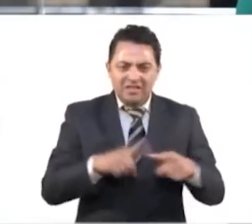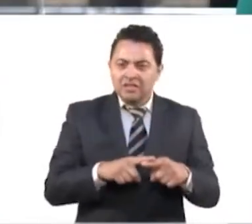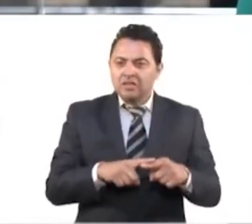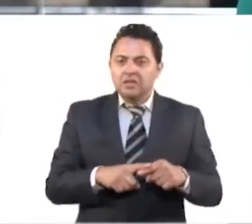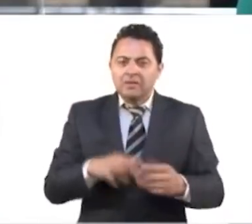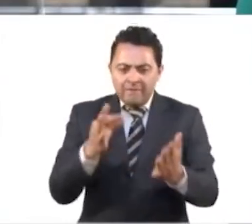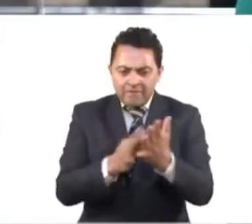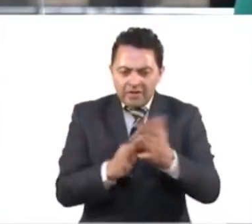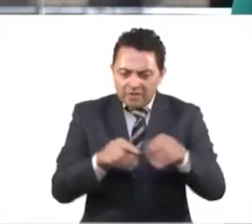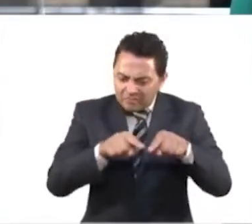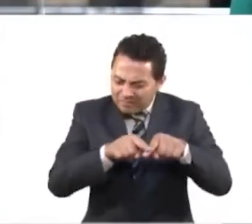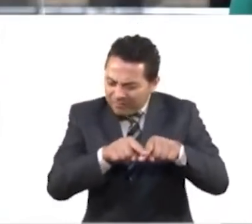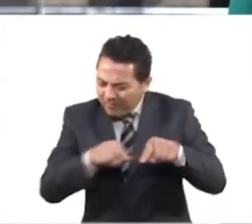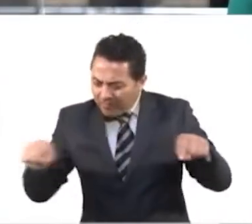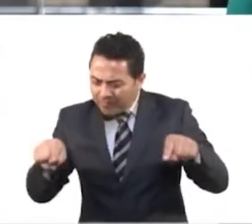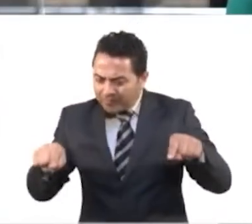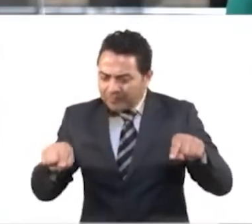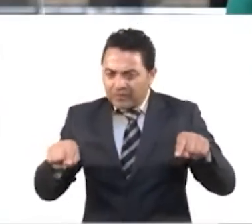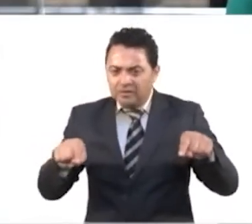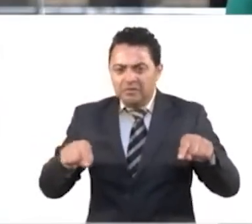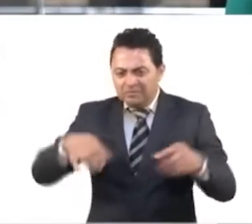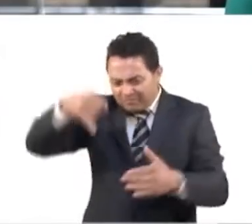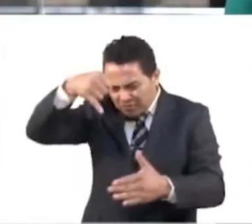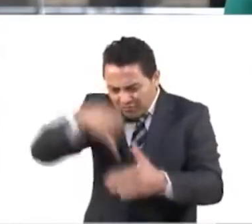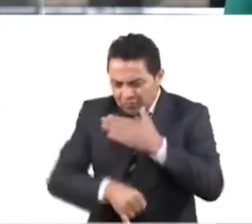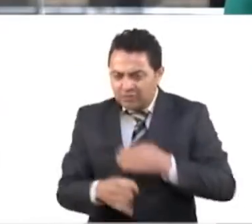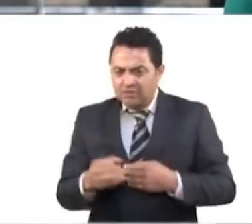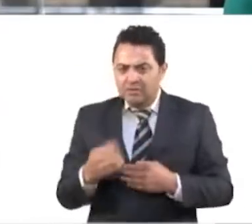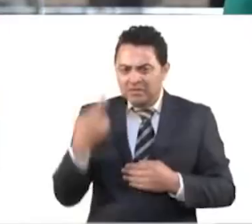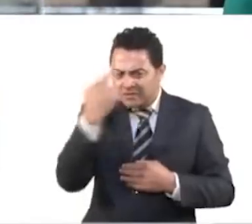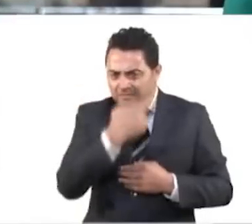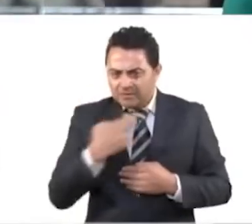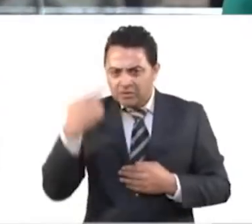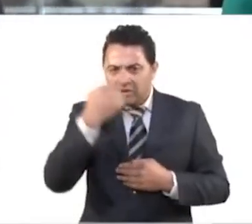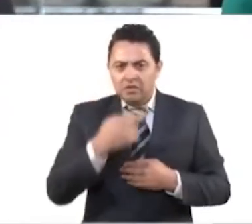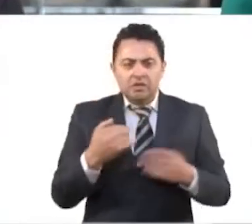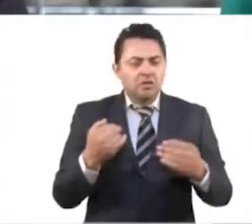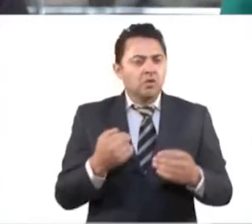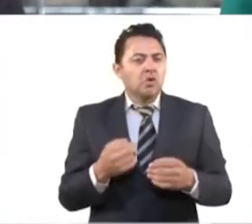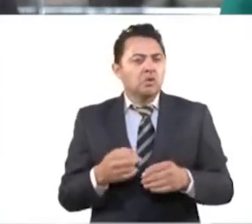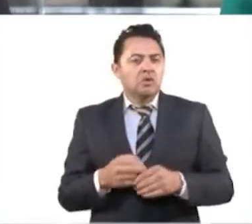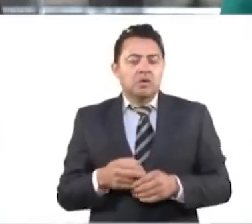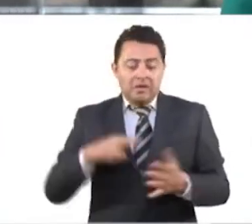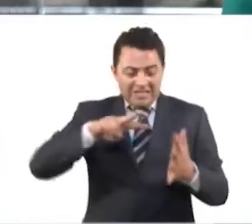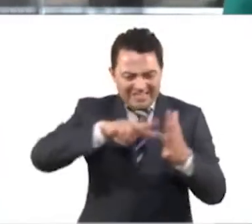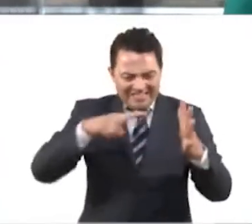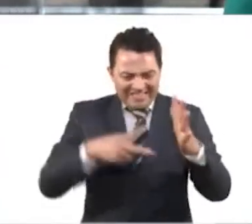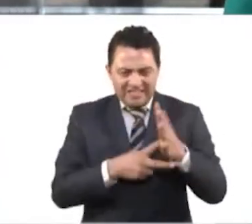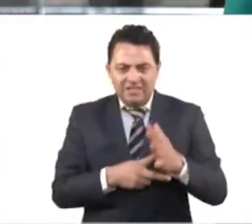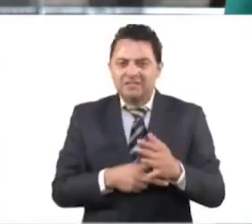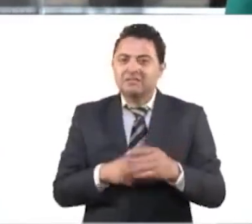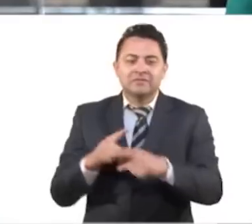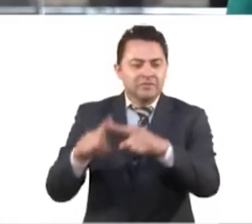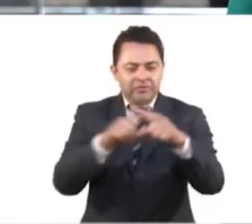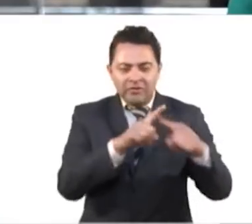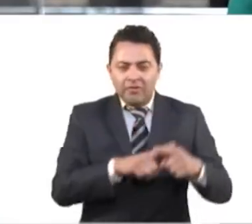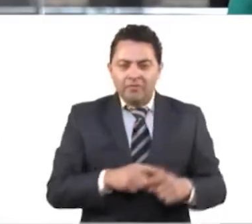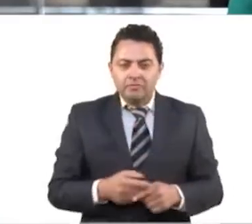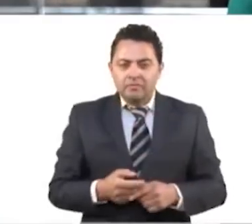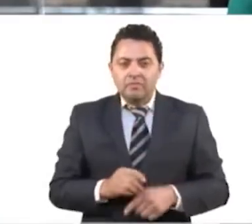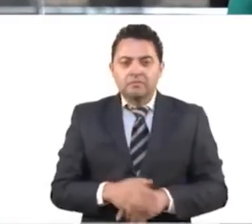estructuras, vías, sistemas ferroviarios y otras disciplinas de la ingeniería. Por